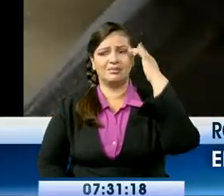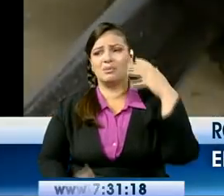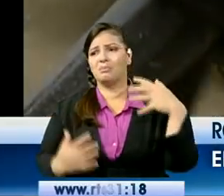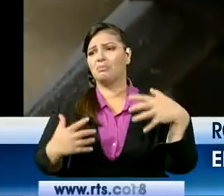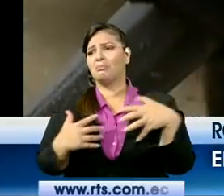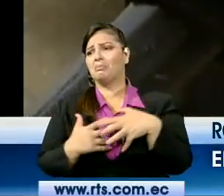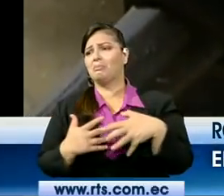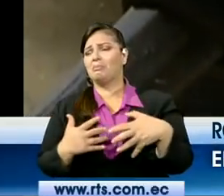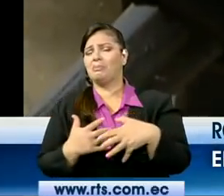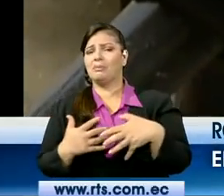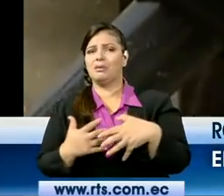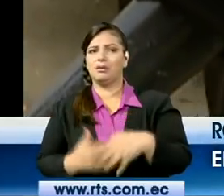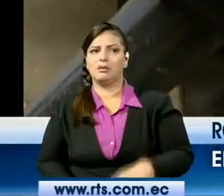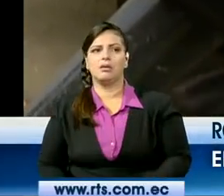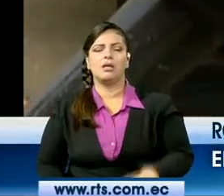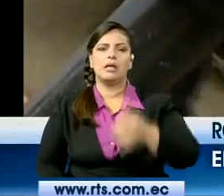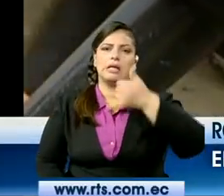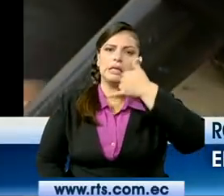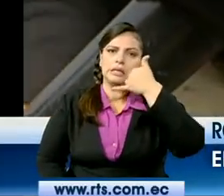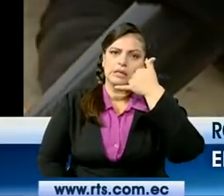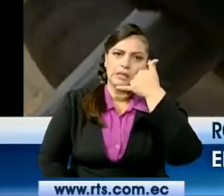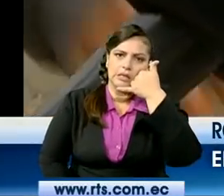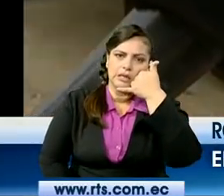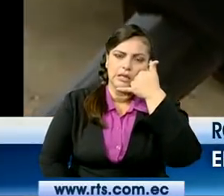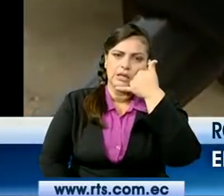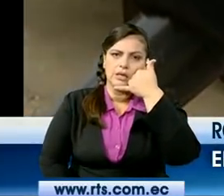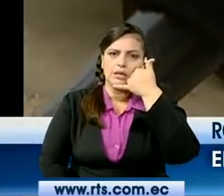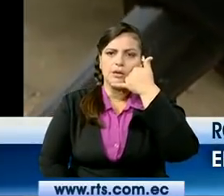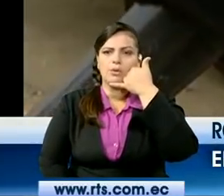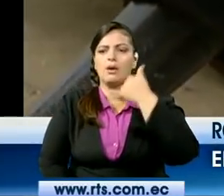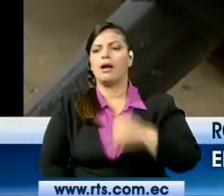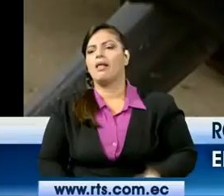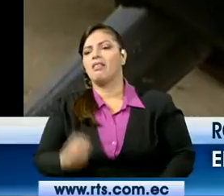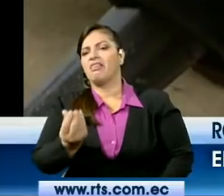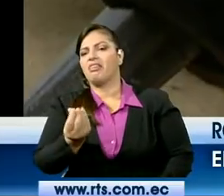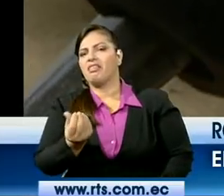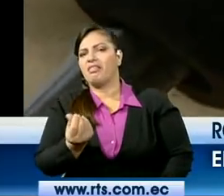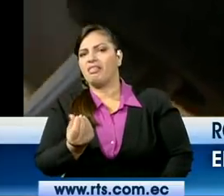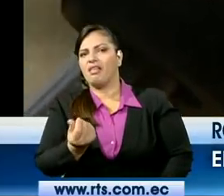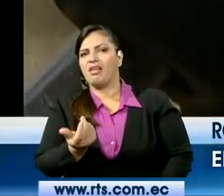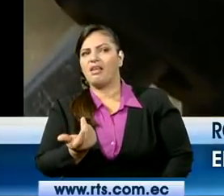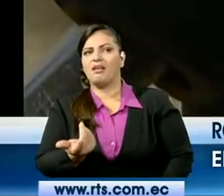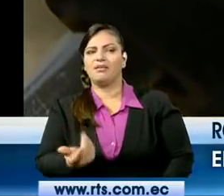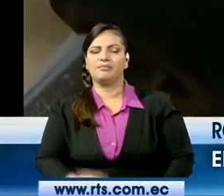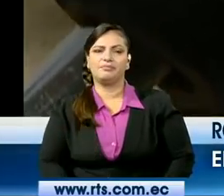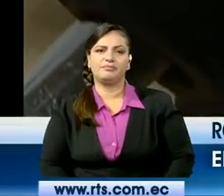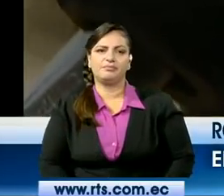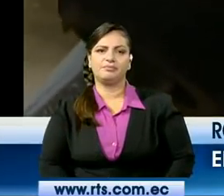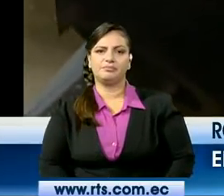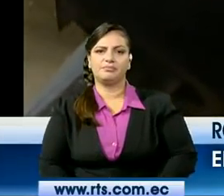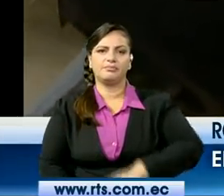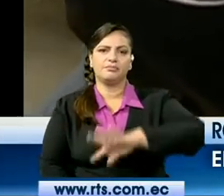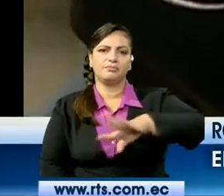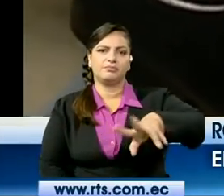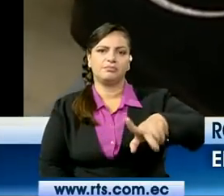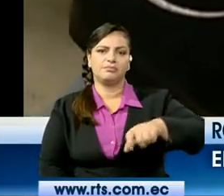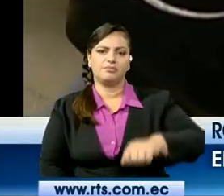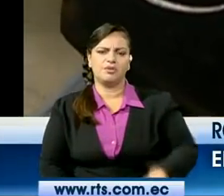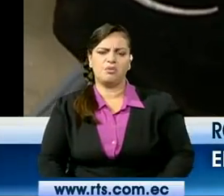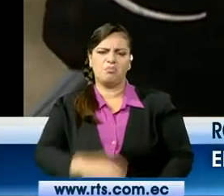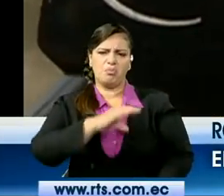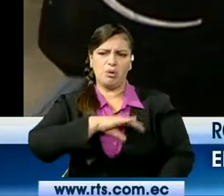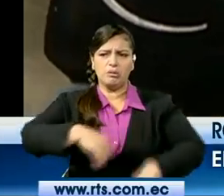sí, le robaron todo el celular, todo sí, la venta del día. Y nadie, sí, ni los policías,